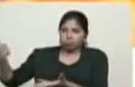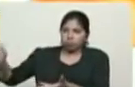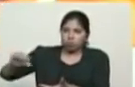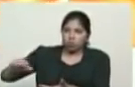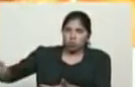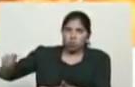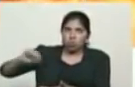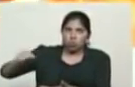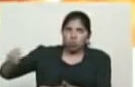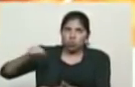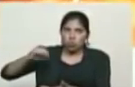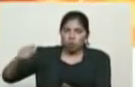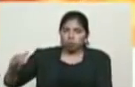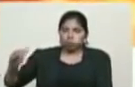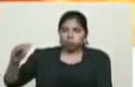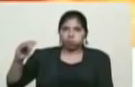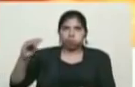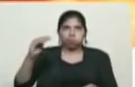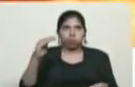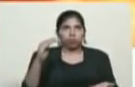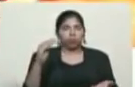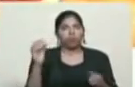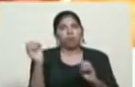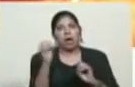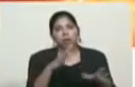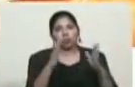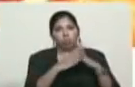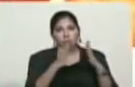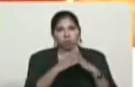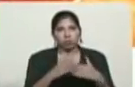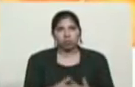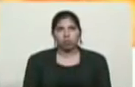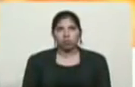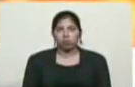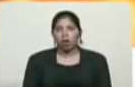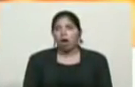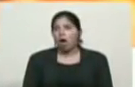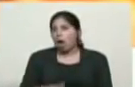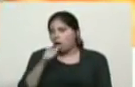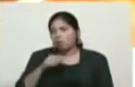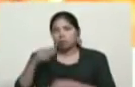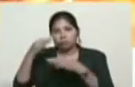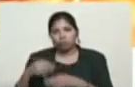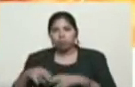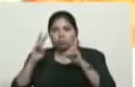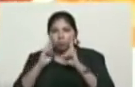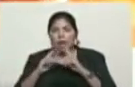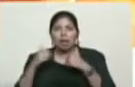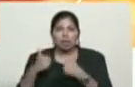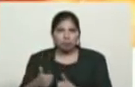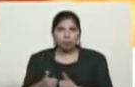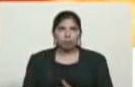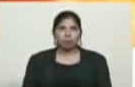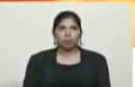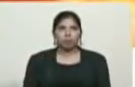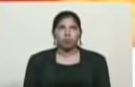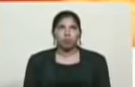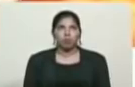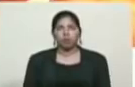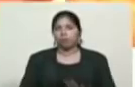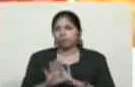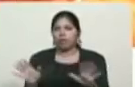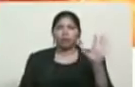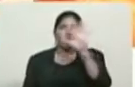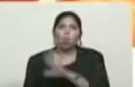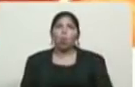garantizada garantizada si viene de las distintas tomas naturales de los parques hemos habilitado invernaderos en todo el país